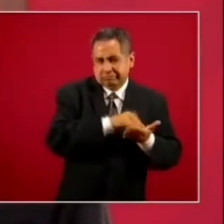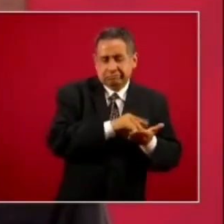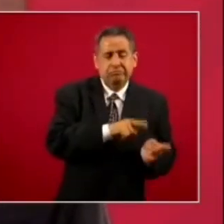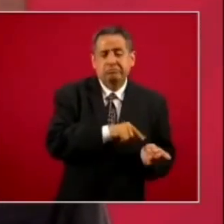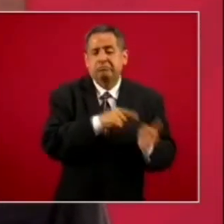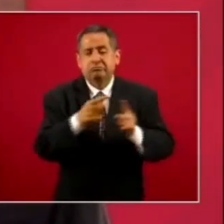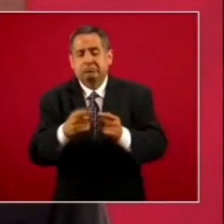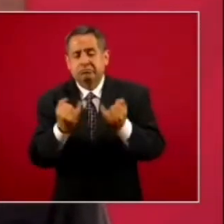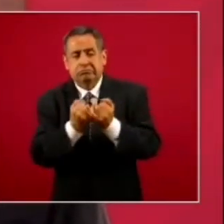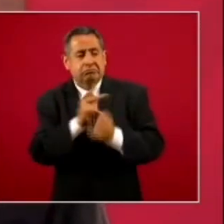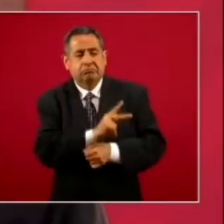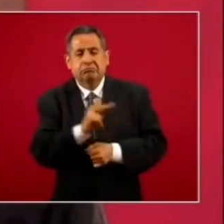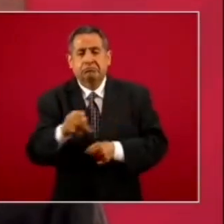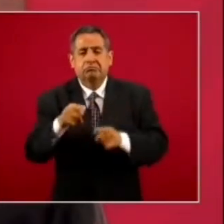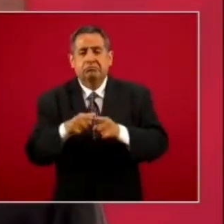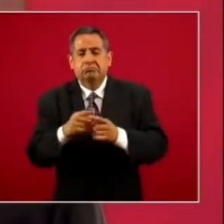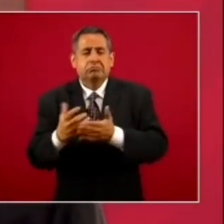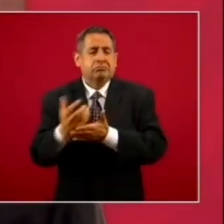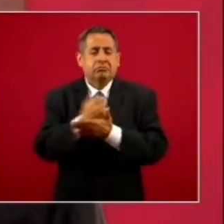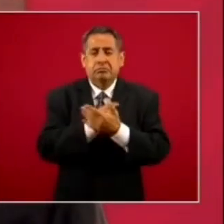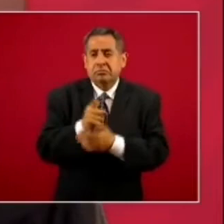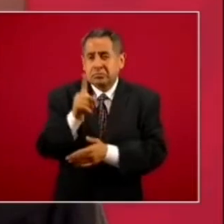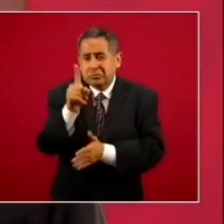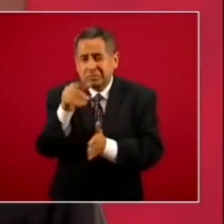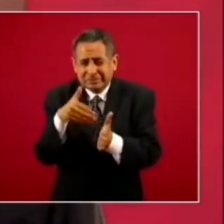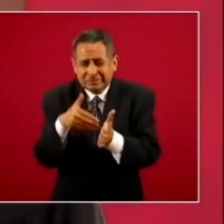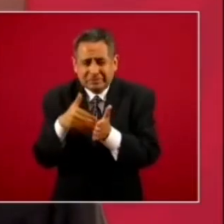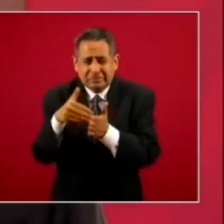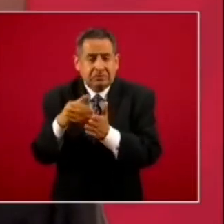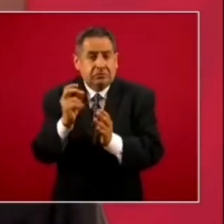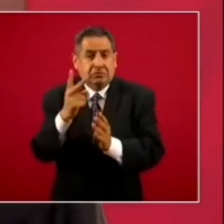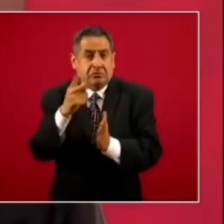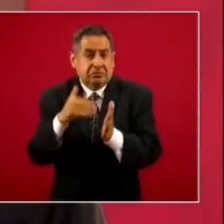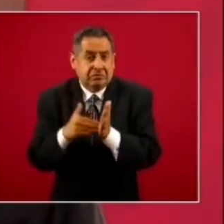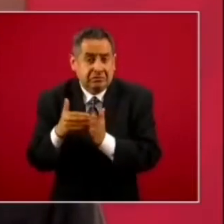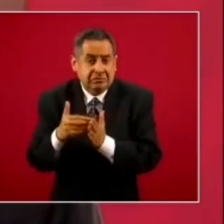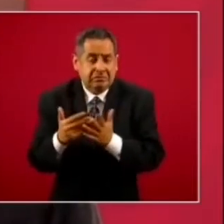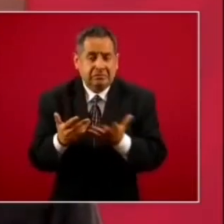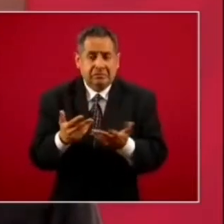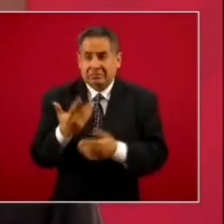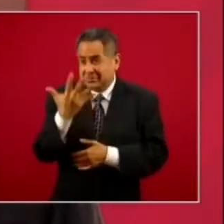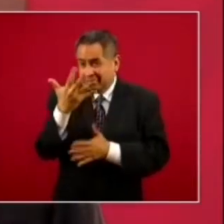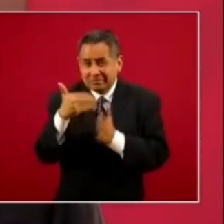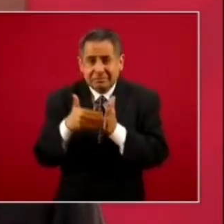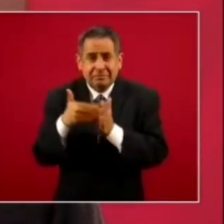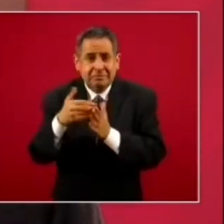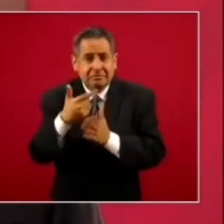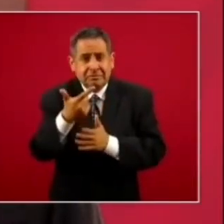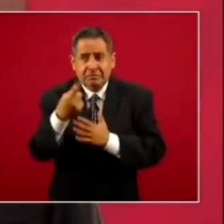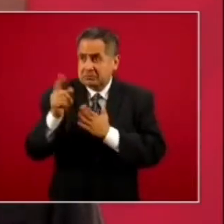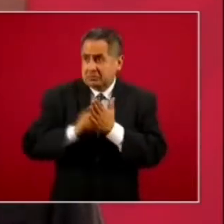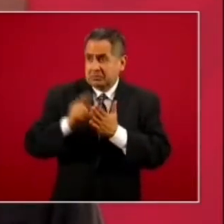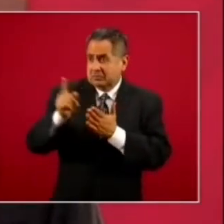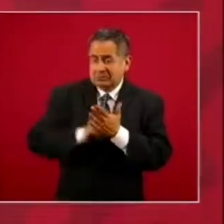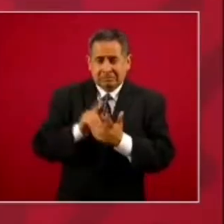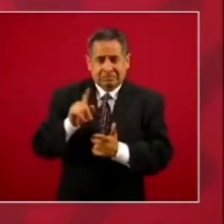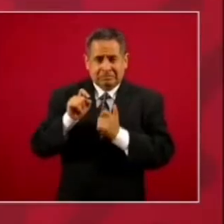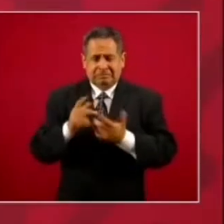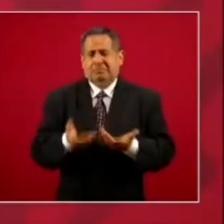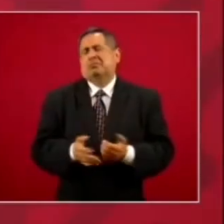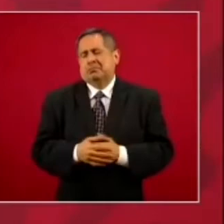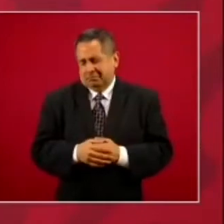investigador académico, gane 1 millón o 2 millones o 5 millones de pesos mensuales?